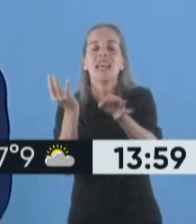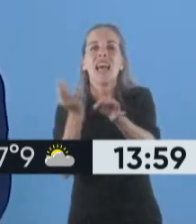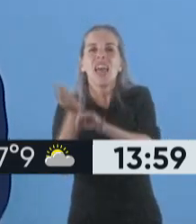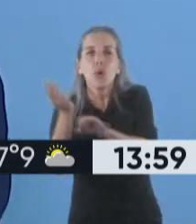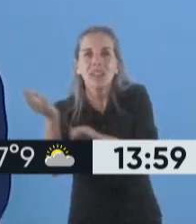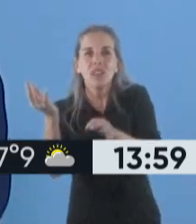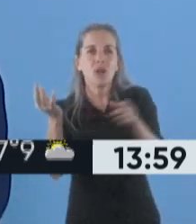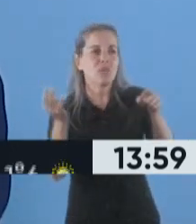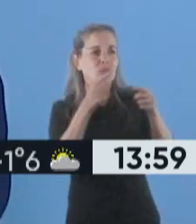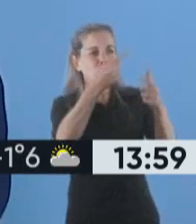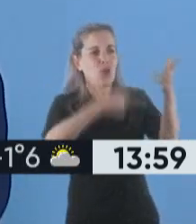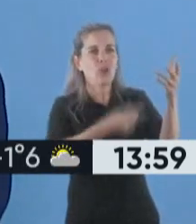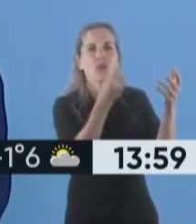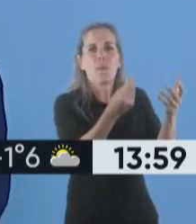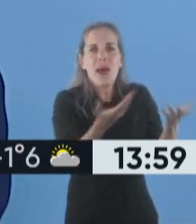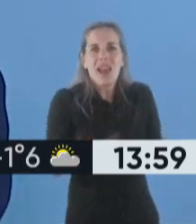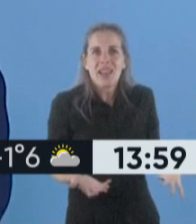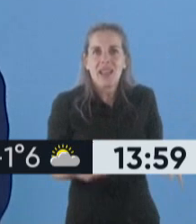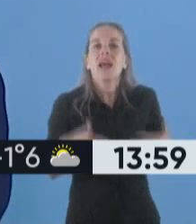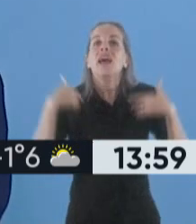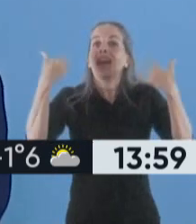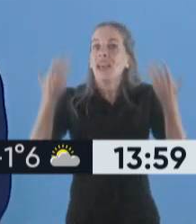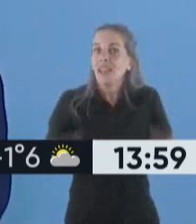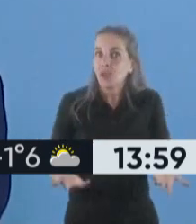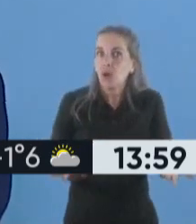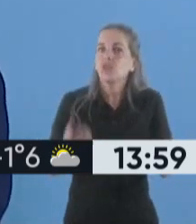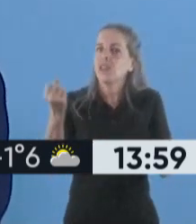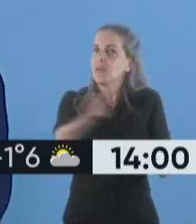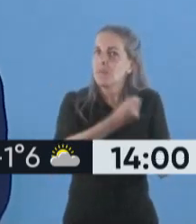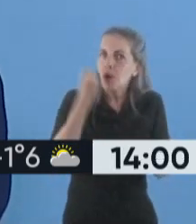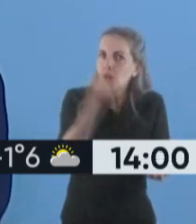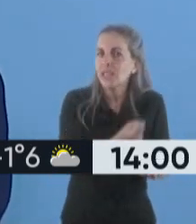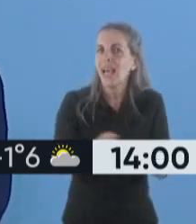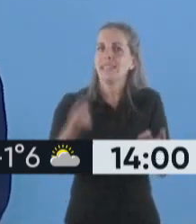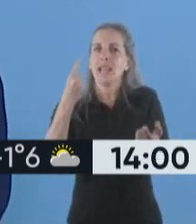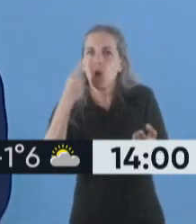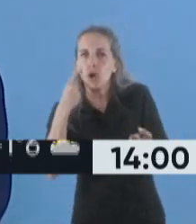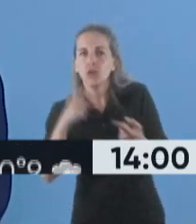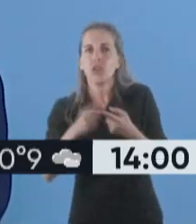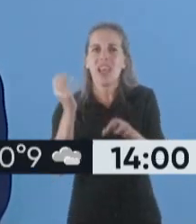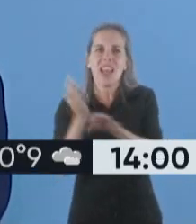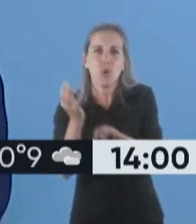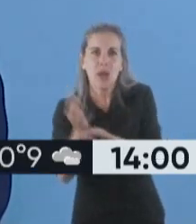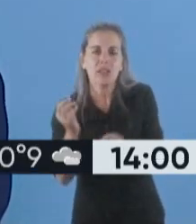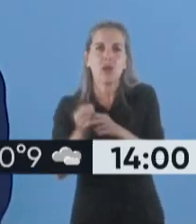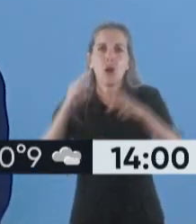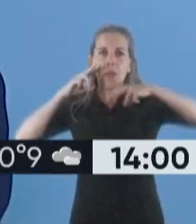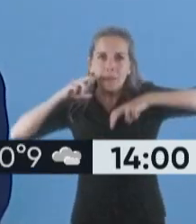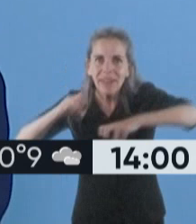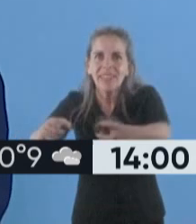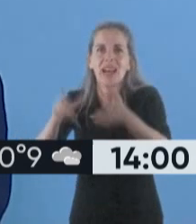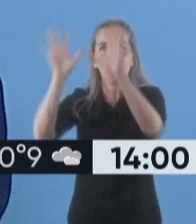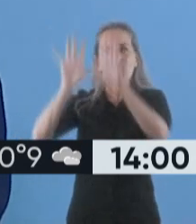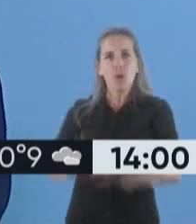pobreza. Entonces, ¿qué es lo que nos distingue hoy en día? La capacidad de conocer, la capacidad de educarnos, la capacidad